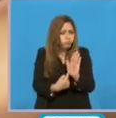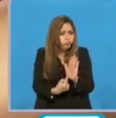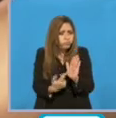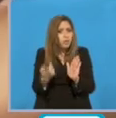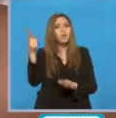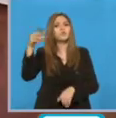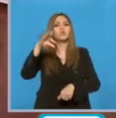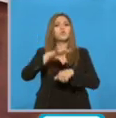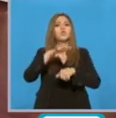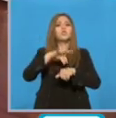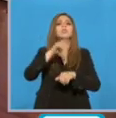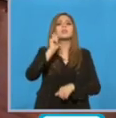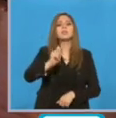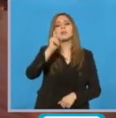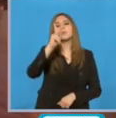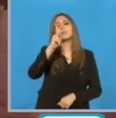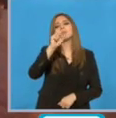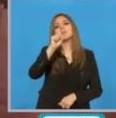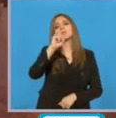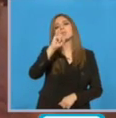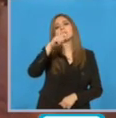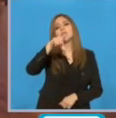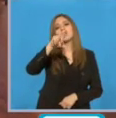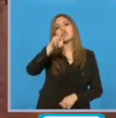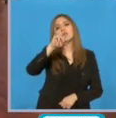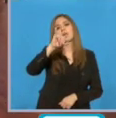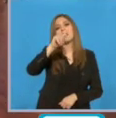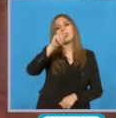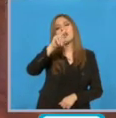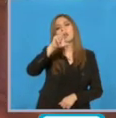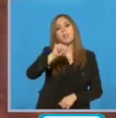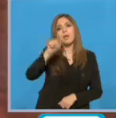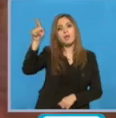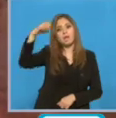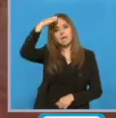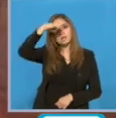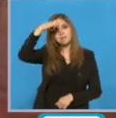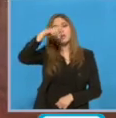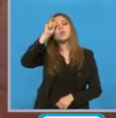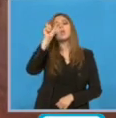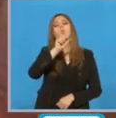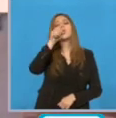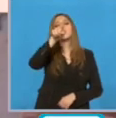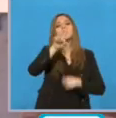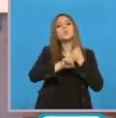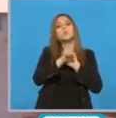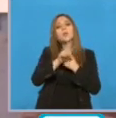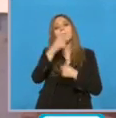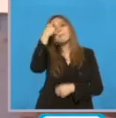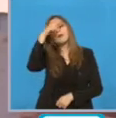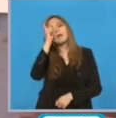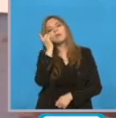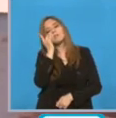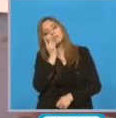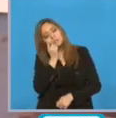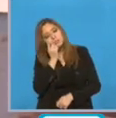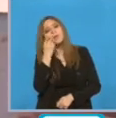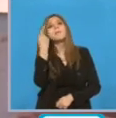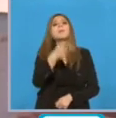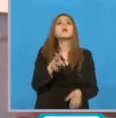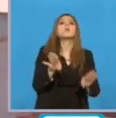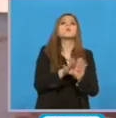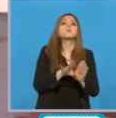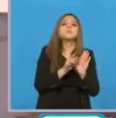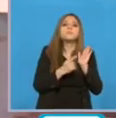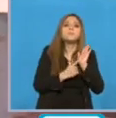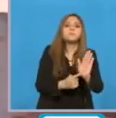determinar un médico psiquiatra especialista en estos temas de trastornos del sueño. Pues sí. Sí, o sea, no hay otra forma más hay que a otra través forma. de